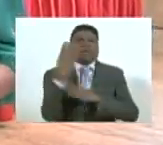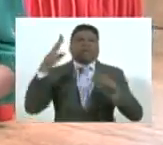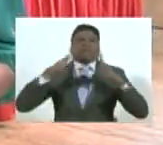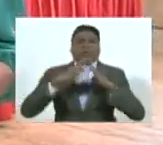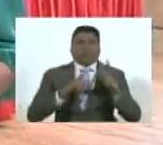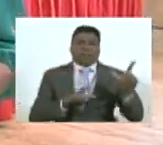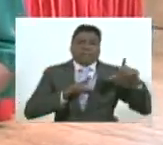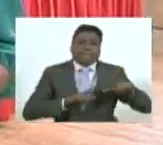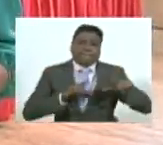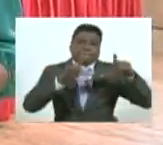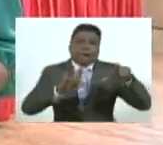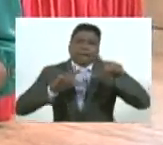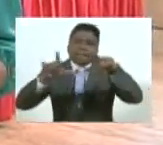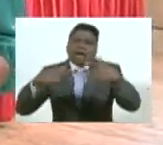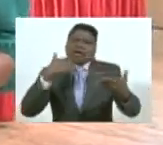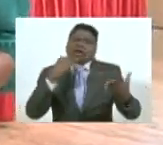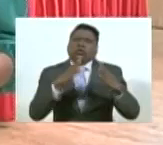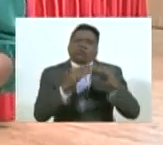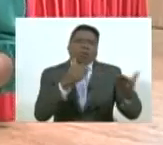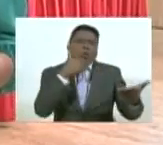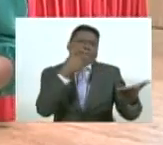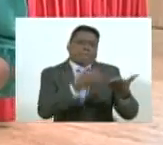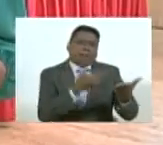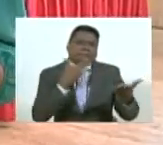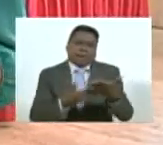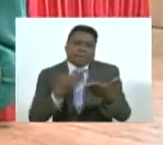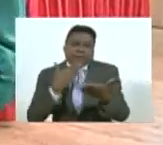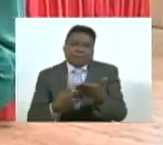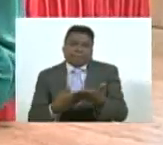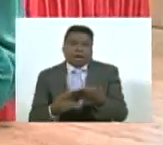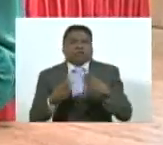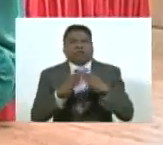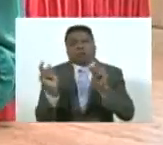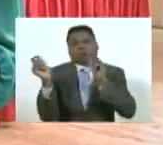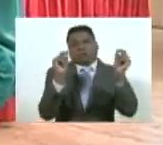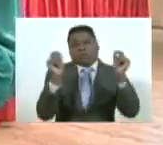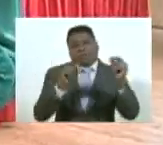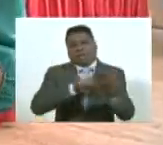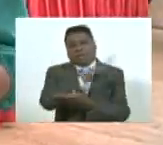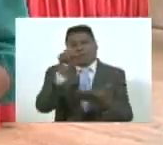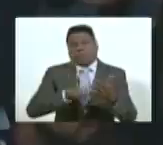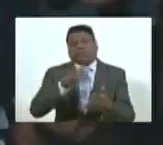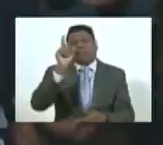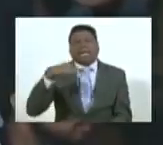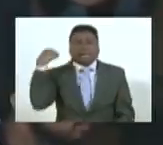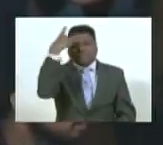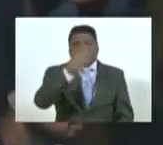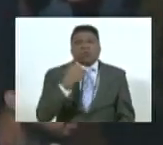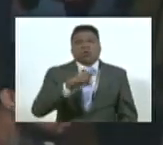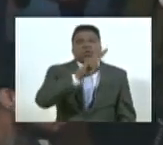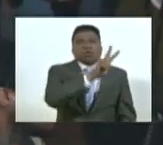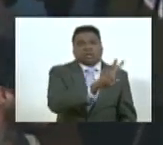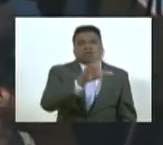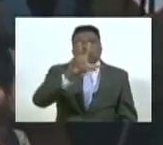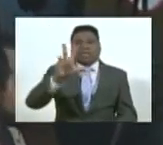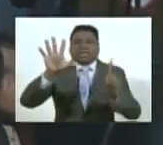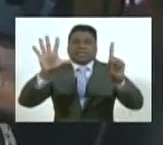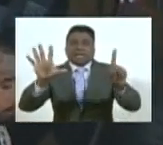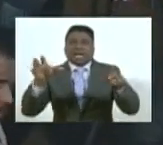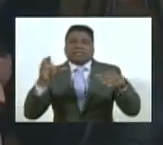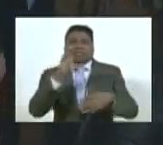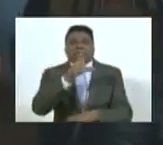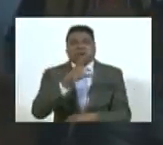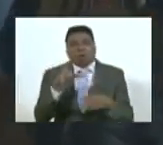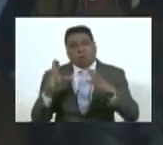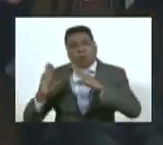presentar sus propuestas y sugerencias para lo que será este gran debate nacional. También aseguraba que 236 consejos municipales de